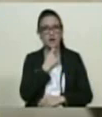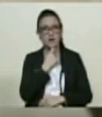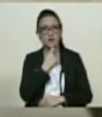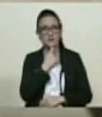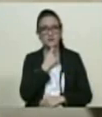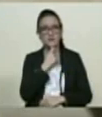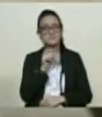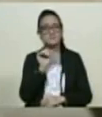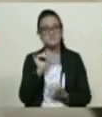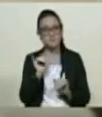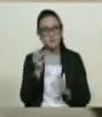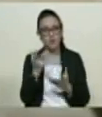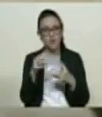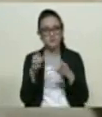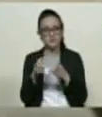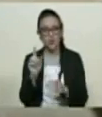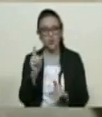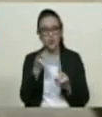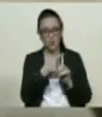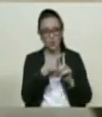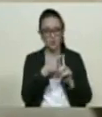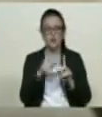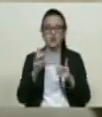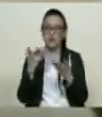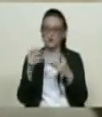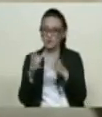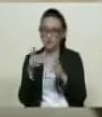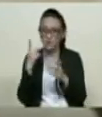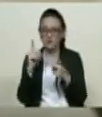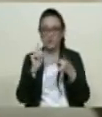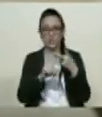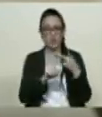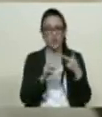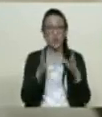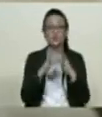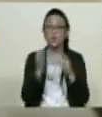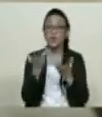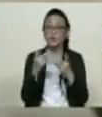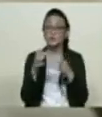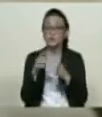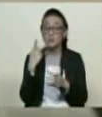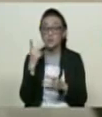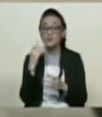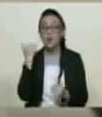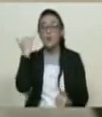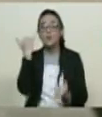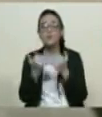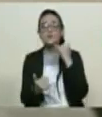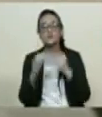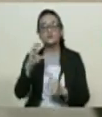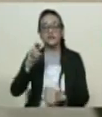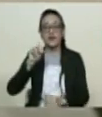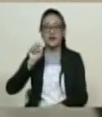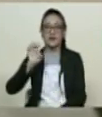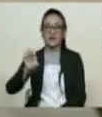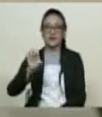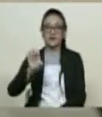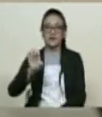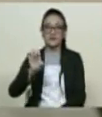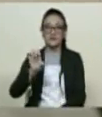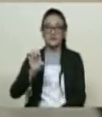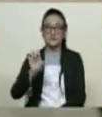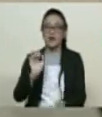la organización 1, la organización política 2, la organización, todas las organizaciones políticas y luego el Consejo Nacional Electoral. Para hacer